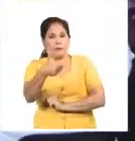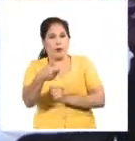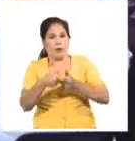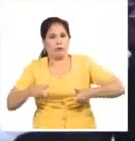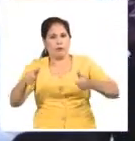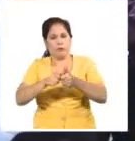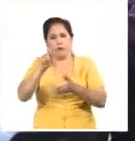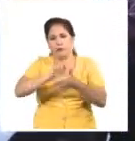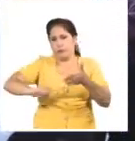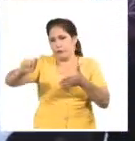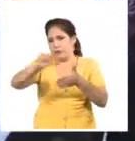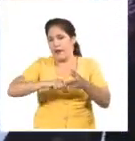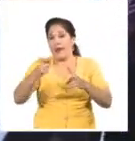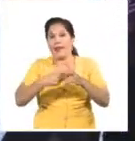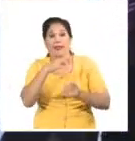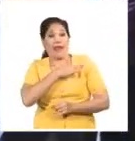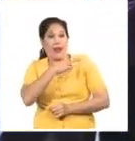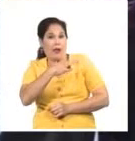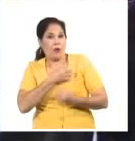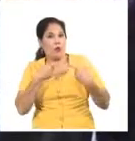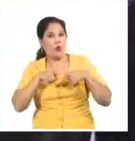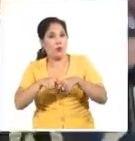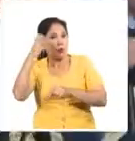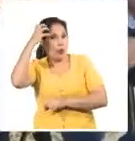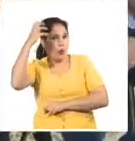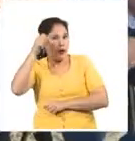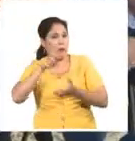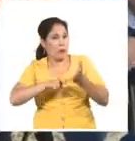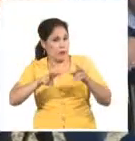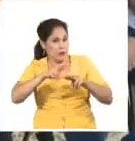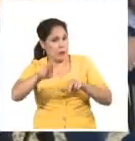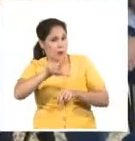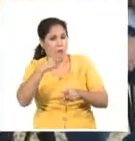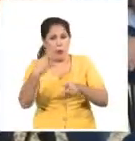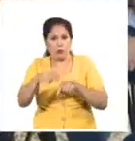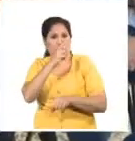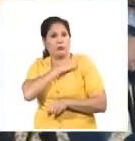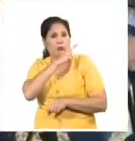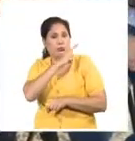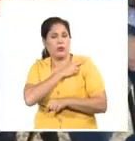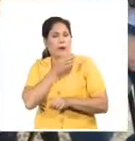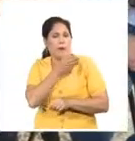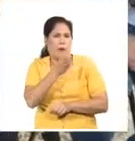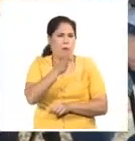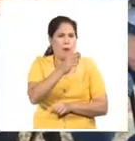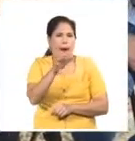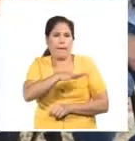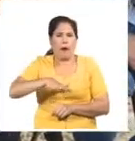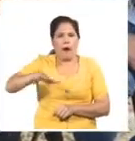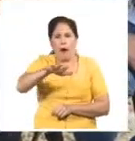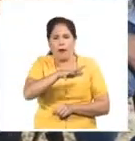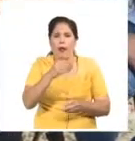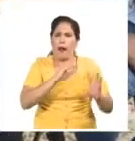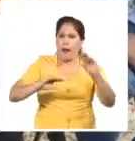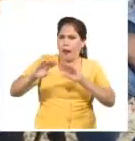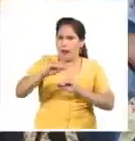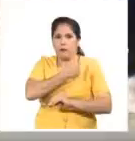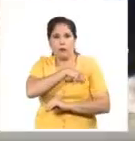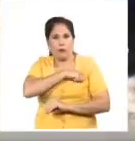Consejo Popular y delegados. Junto al gobernador del territorio y otras autoridades, recorrió el barrio y dialogó con la